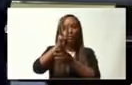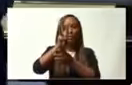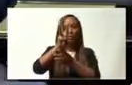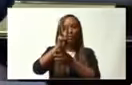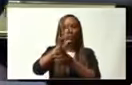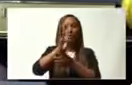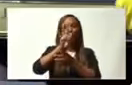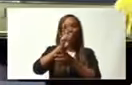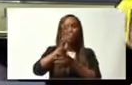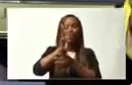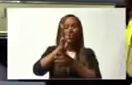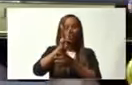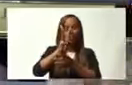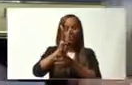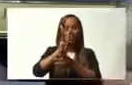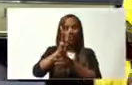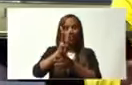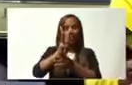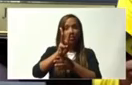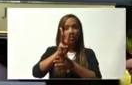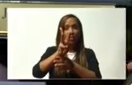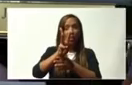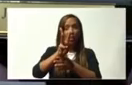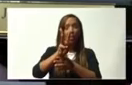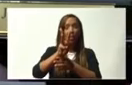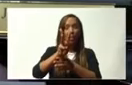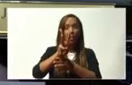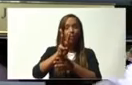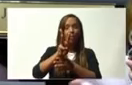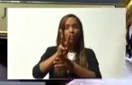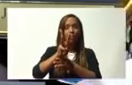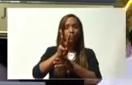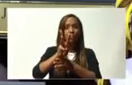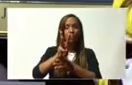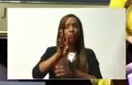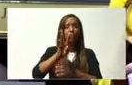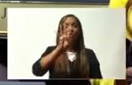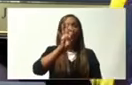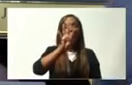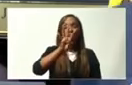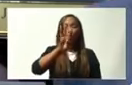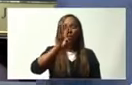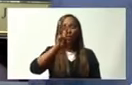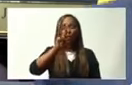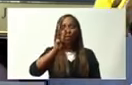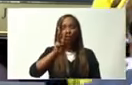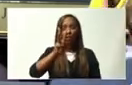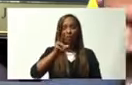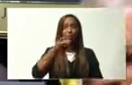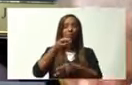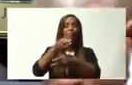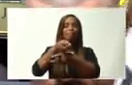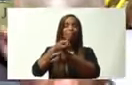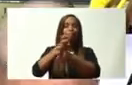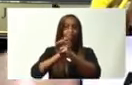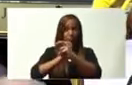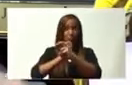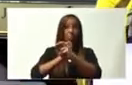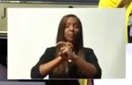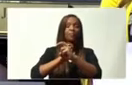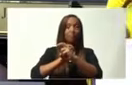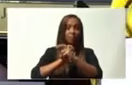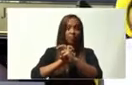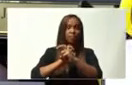completa. Porque como soy vocero, ahora lo va a contar el bloque. El préstamo número